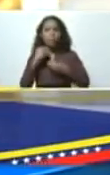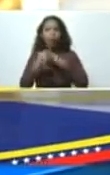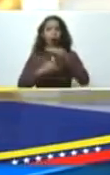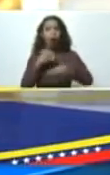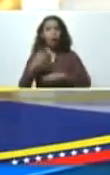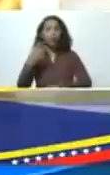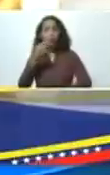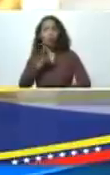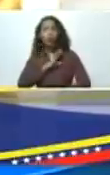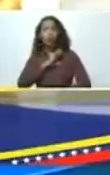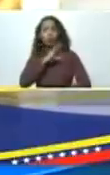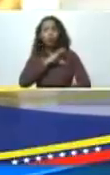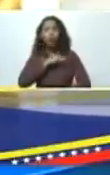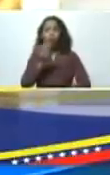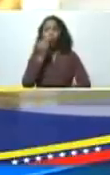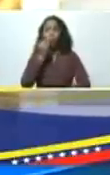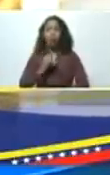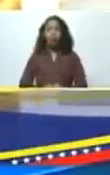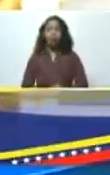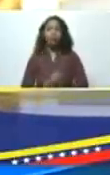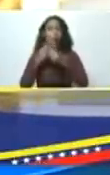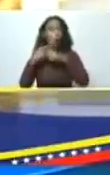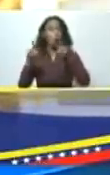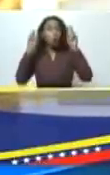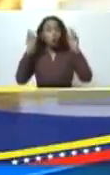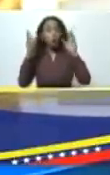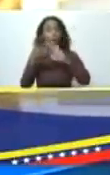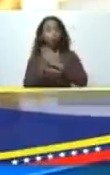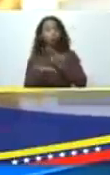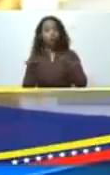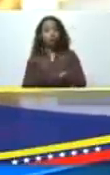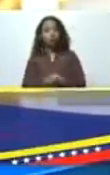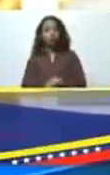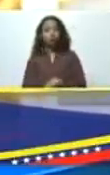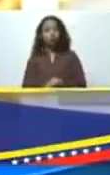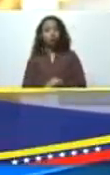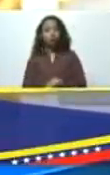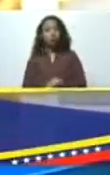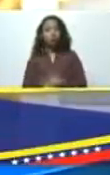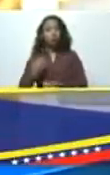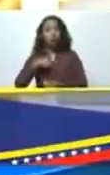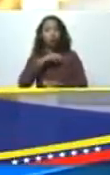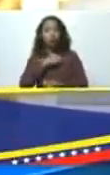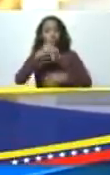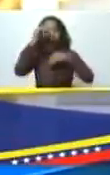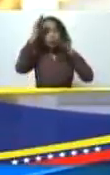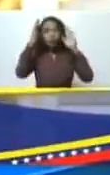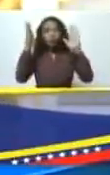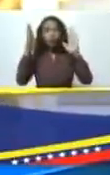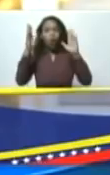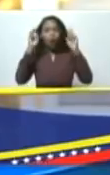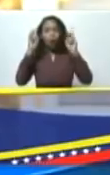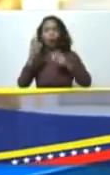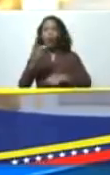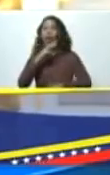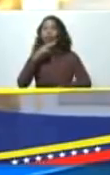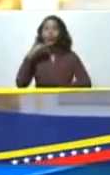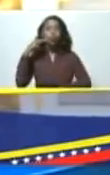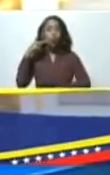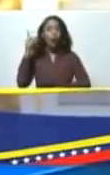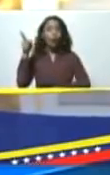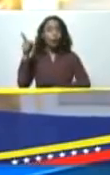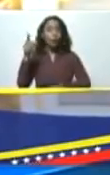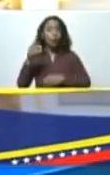nuestra soberanía alimentaria. El otro sector que estamos atendiendo es el sector del azúcar. Todo esto